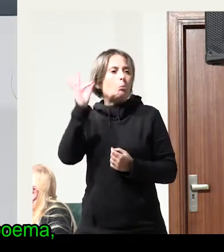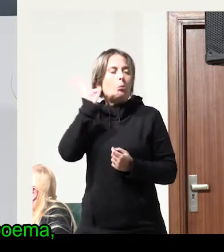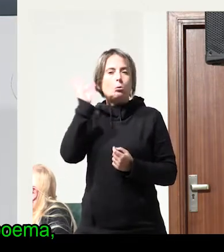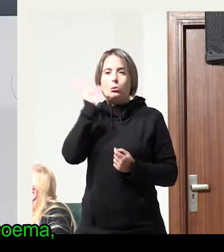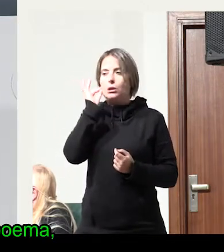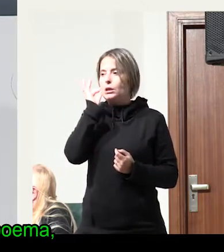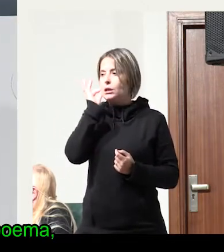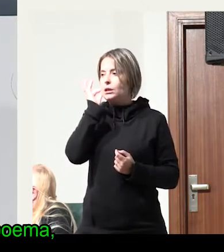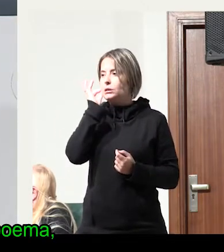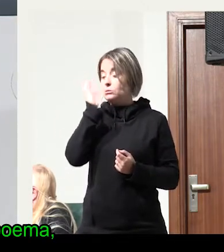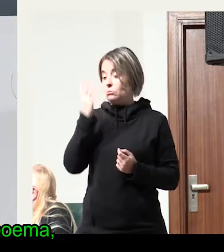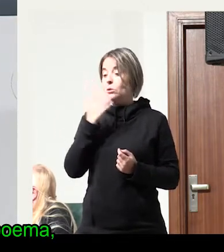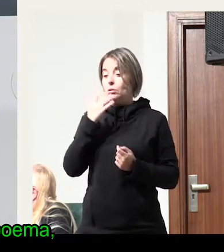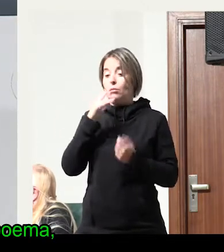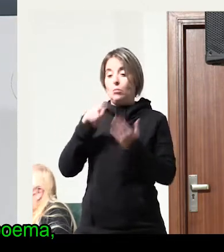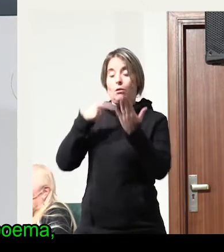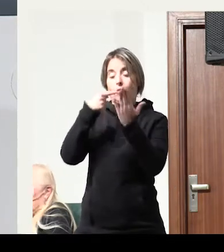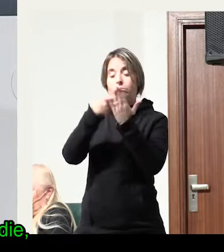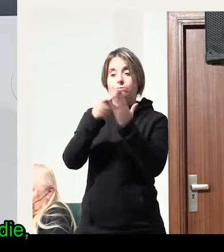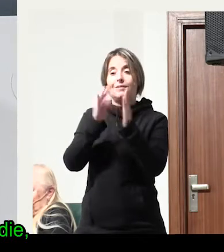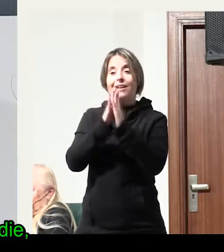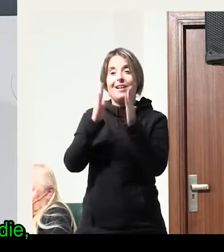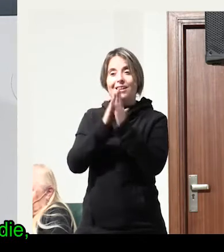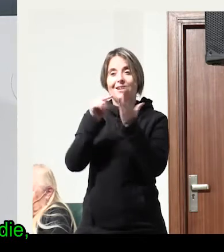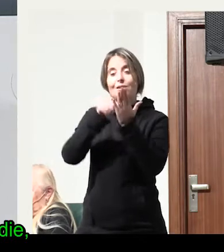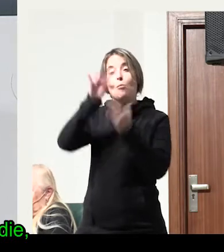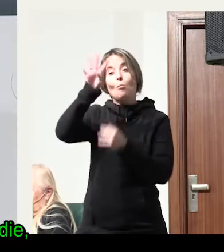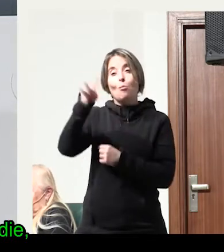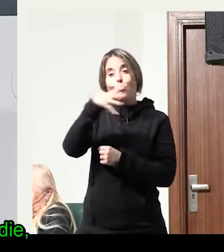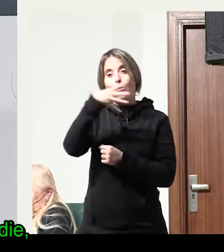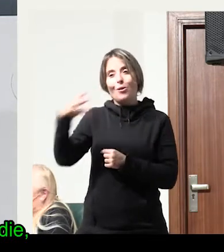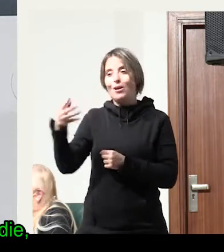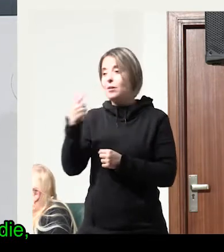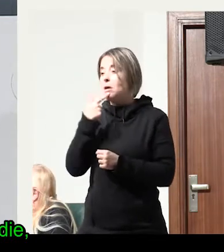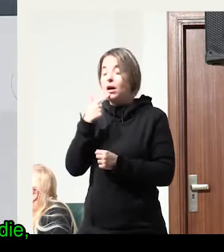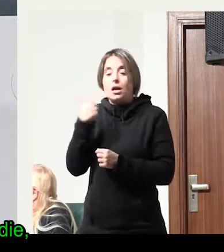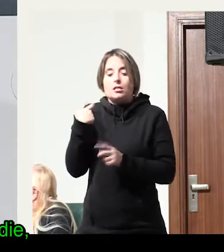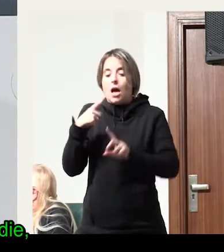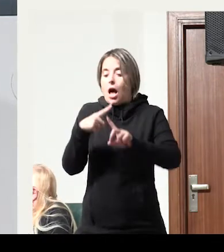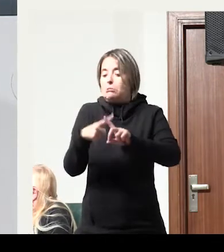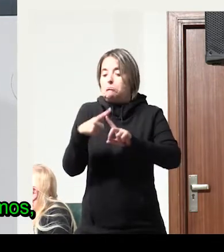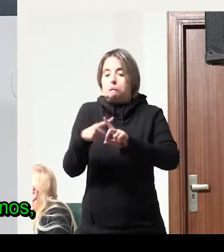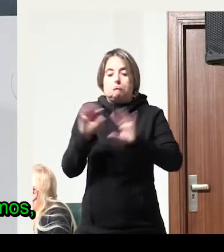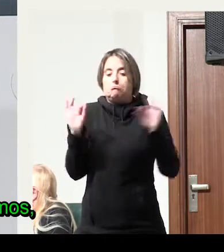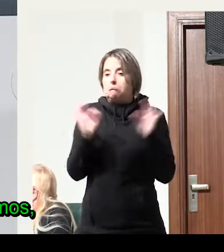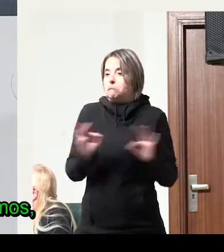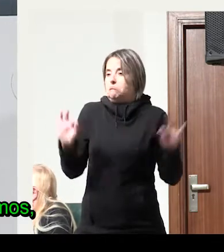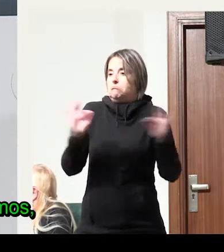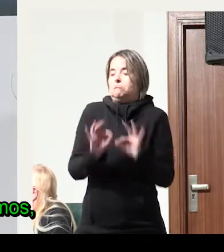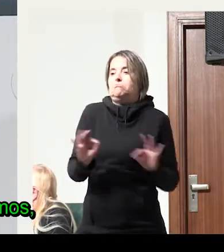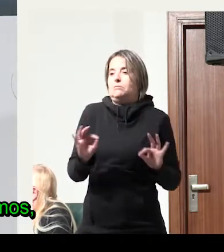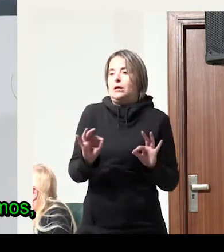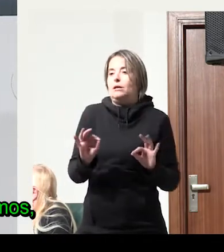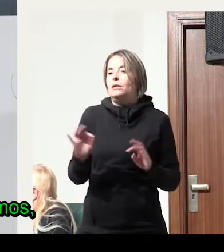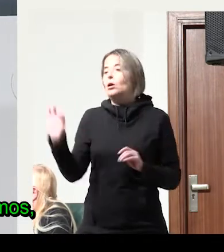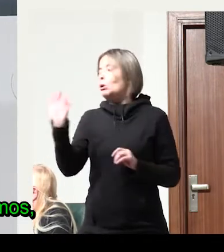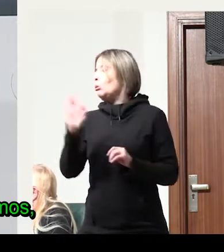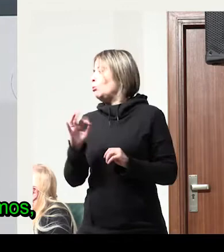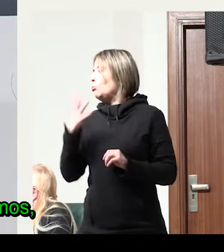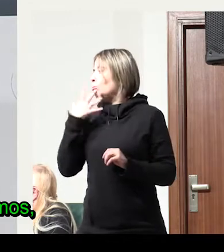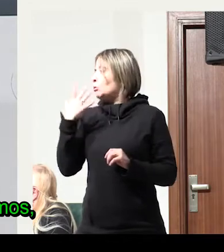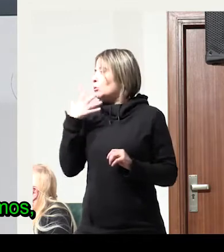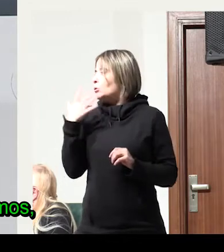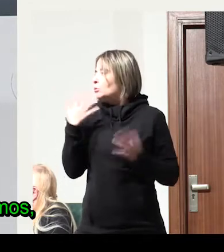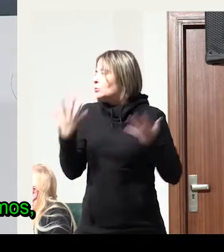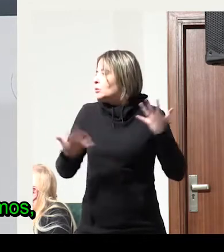que aparecían en este poema, que no tienen ya relaciones compartidas con nadie, incluso que no tienen ya